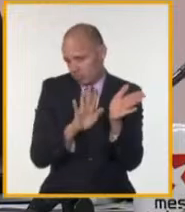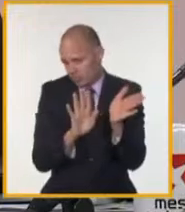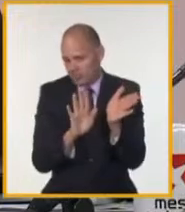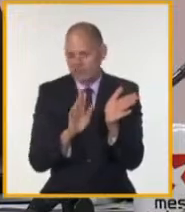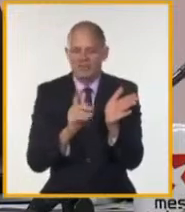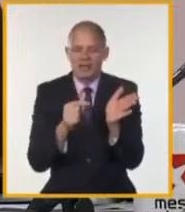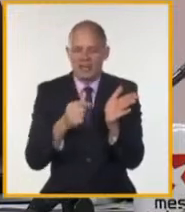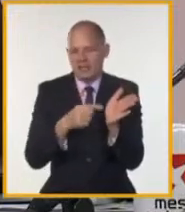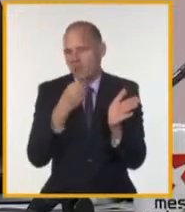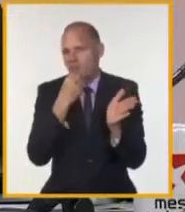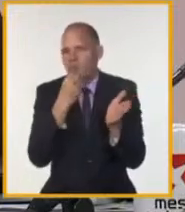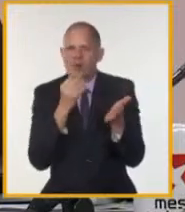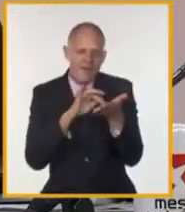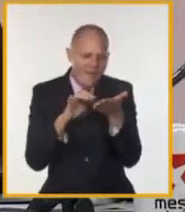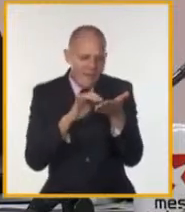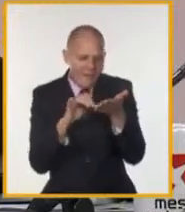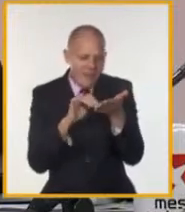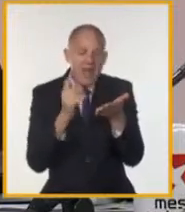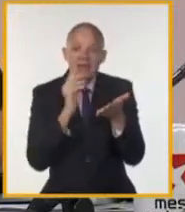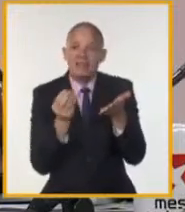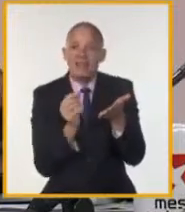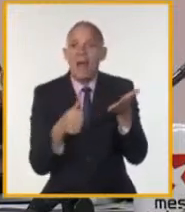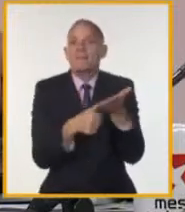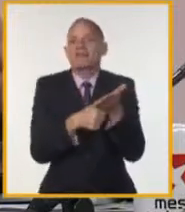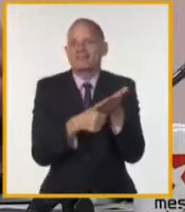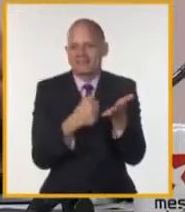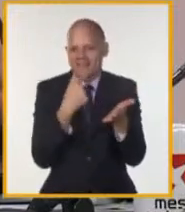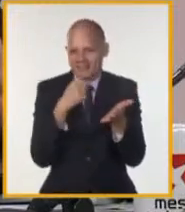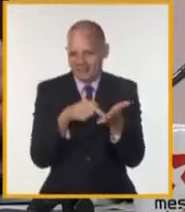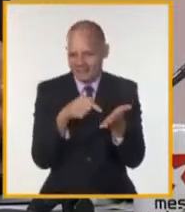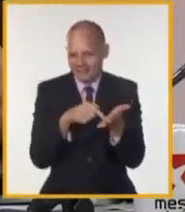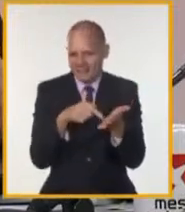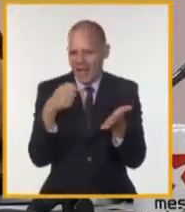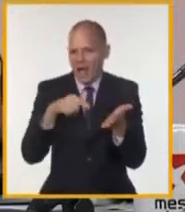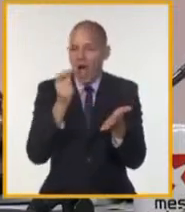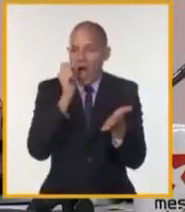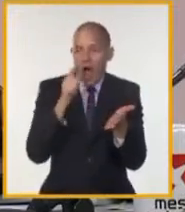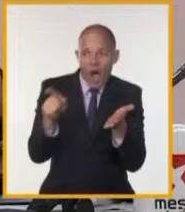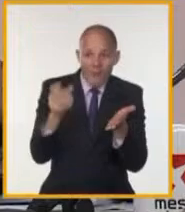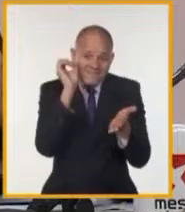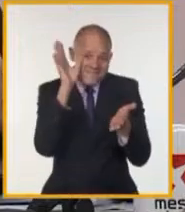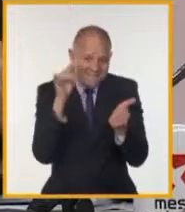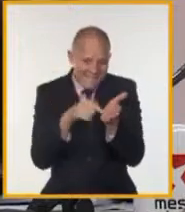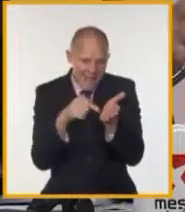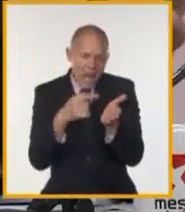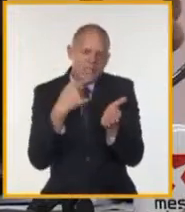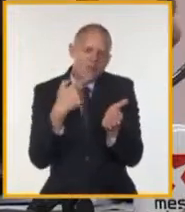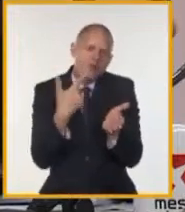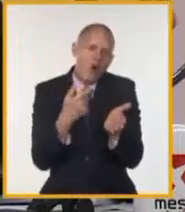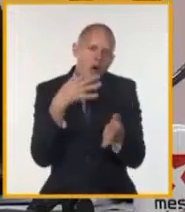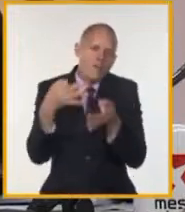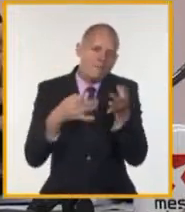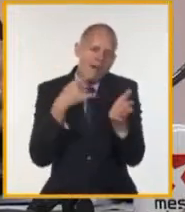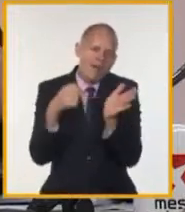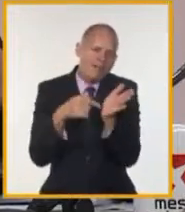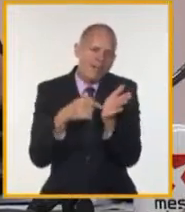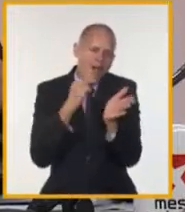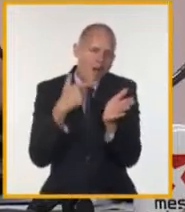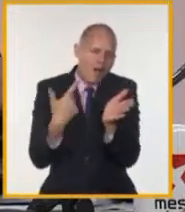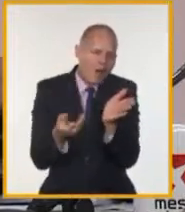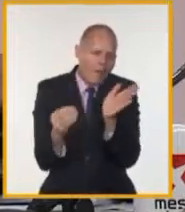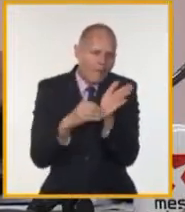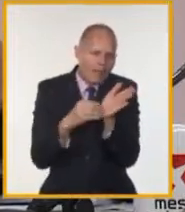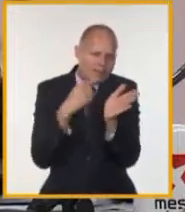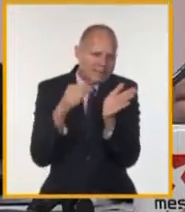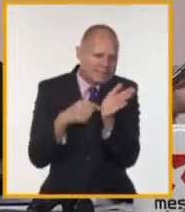Luis Duberger, está esta tarde con nosotros y me gustaría, Walter, pues, hablar un poco de la empresa. ¿Cómo hoy funciona